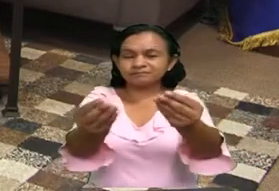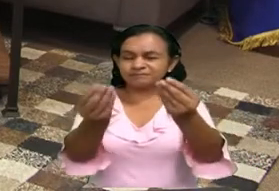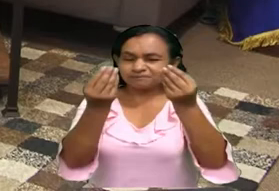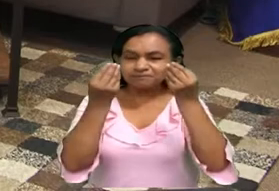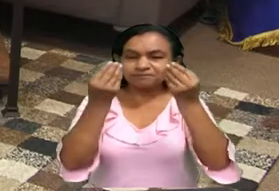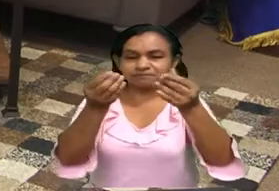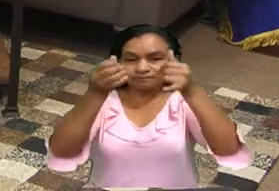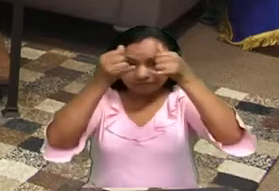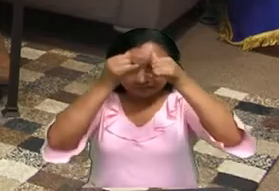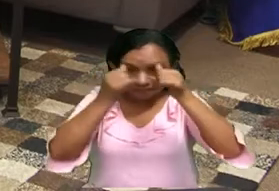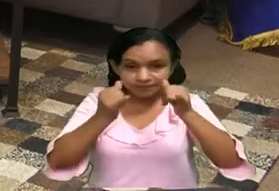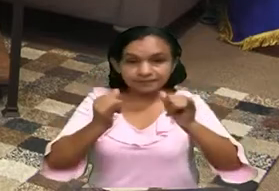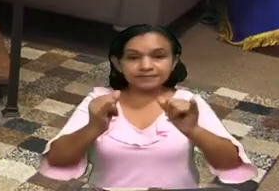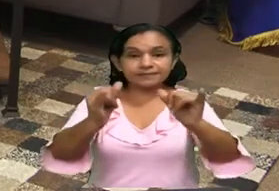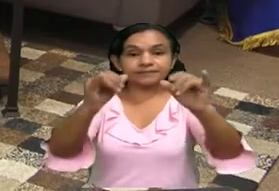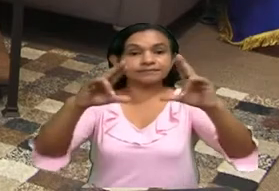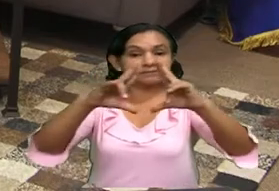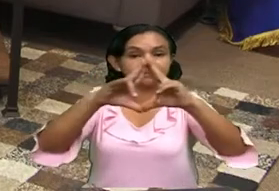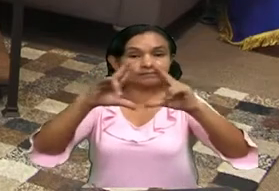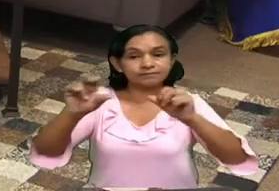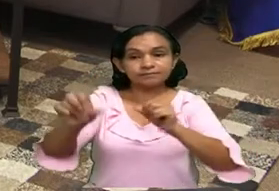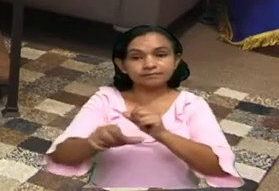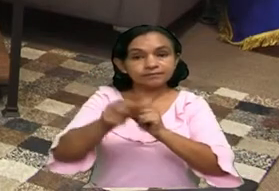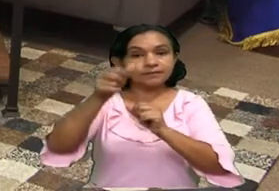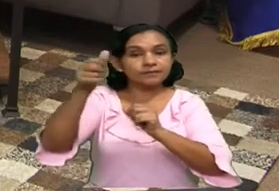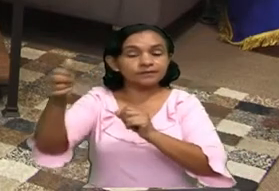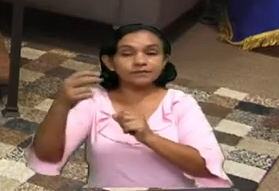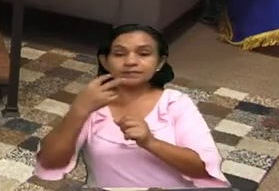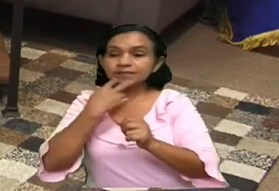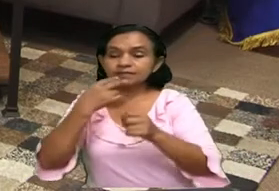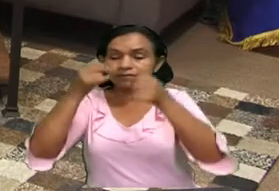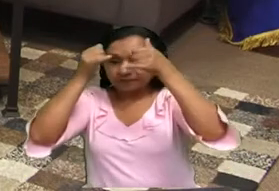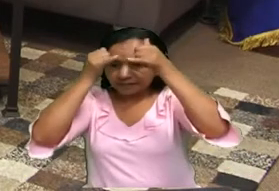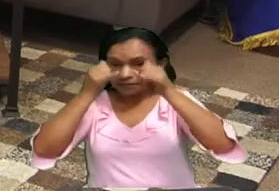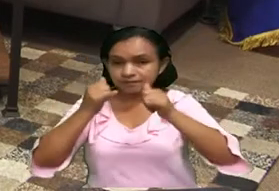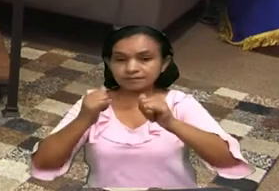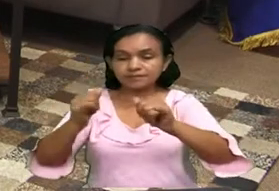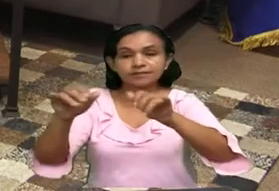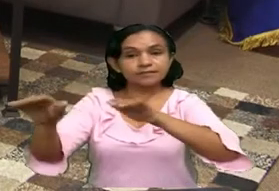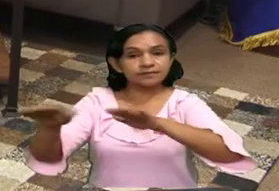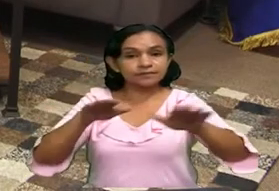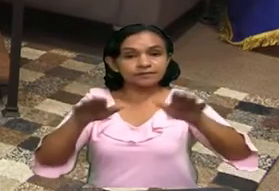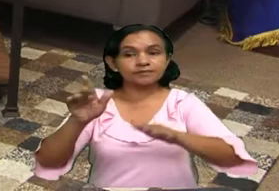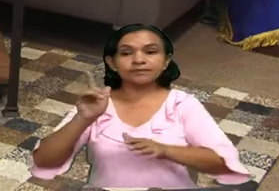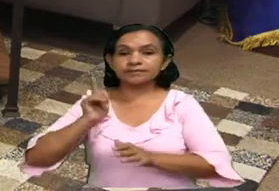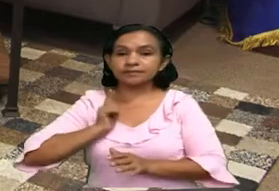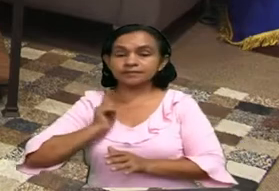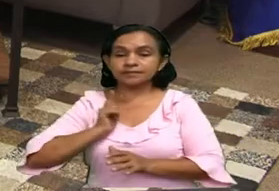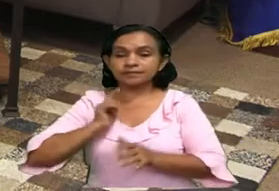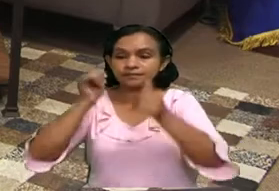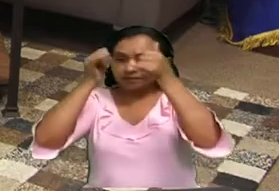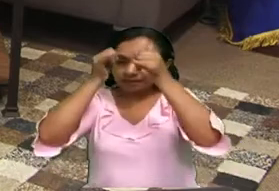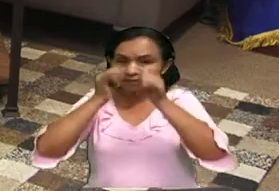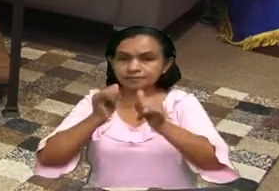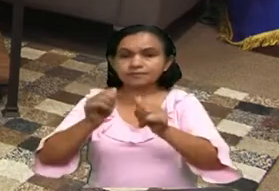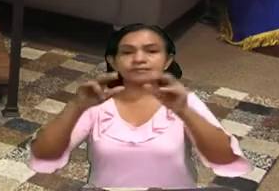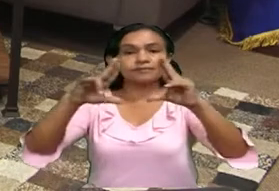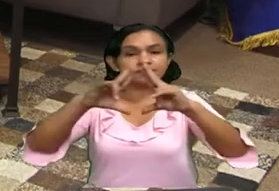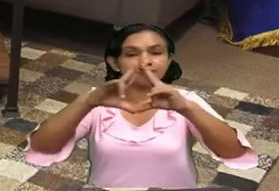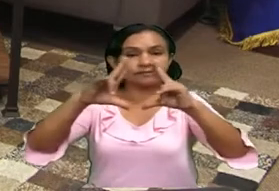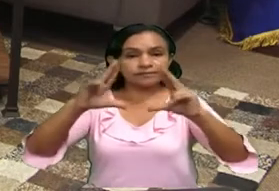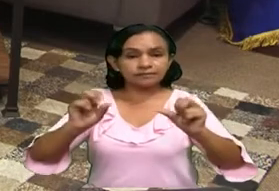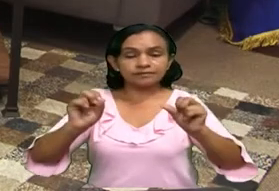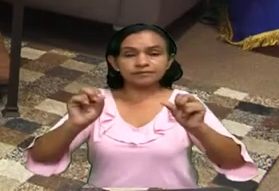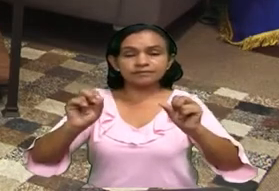otras regiones del país que no son ganaderas por excelencia, pero no podemos decir que no tienen ganadería, ya que Nicaragua es